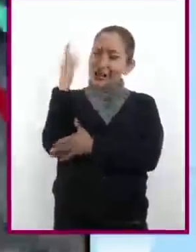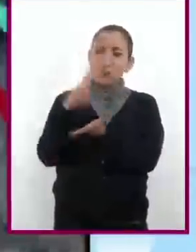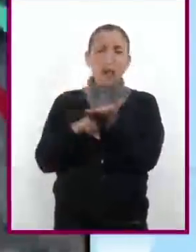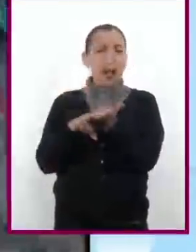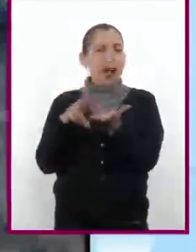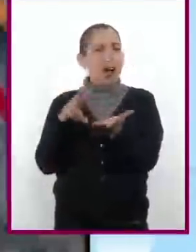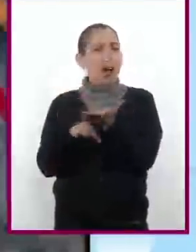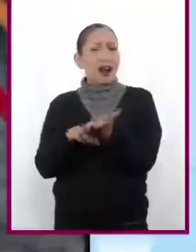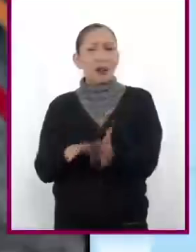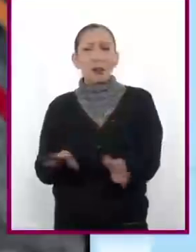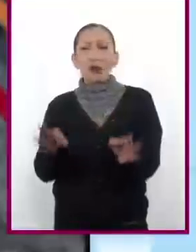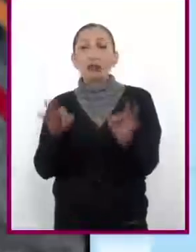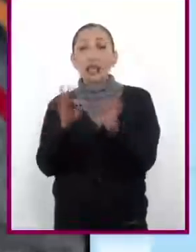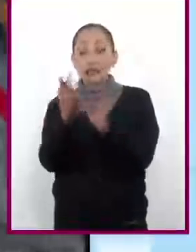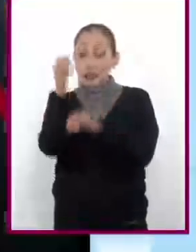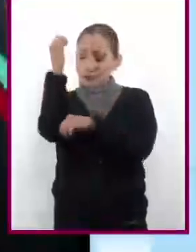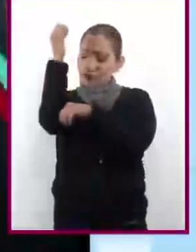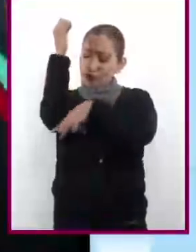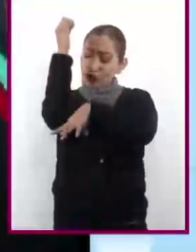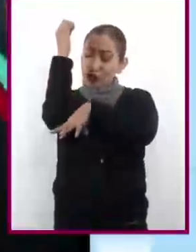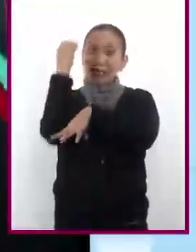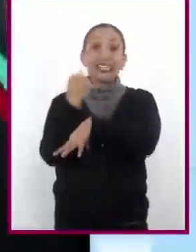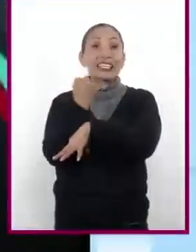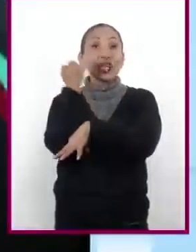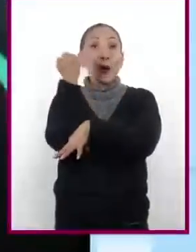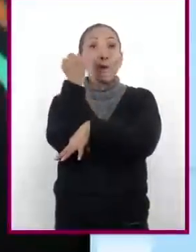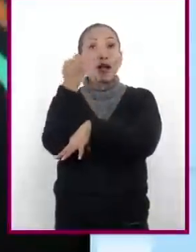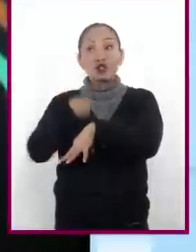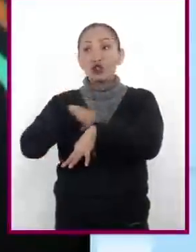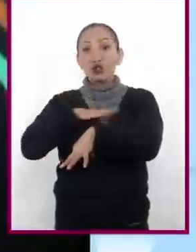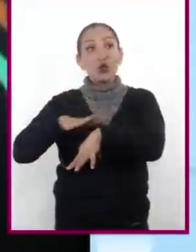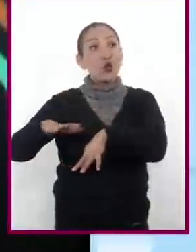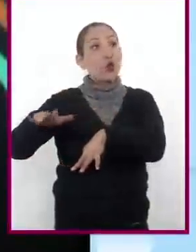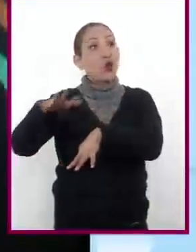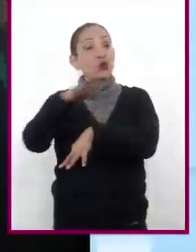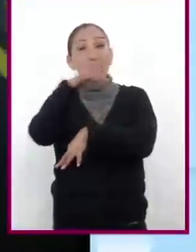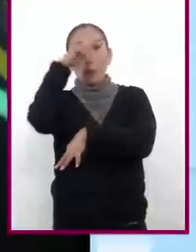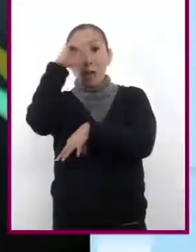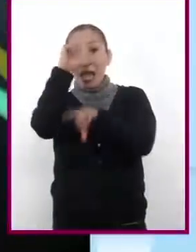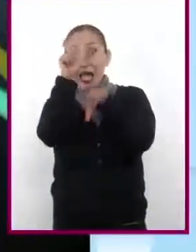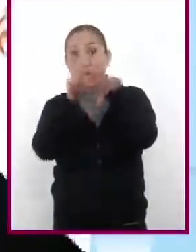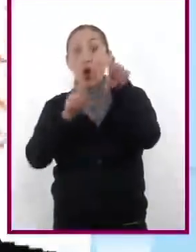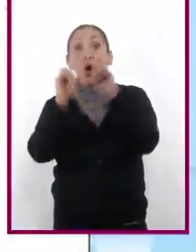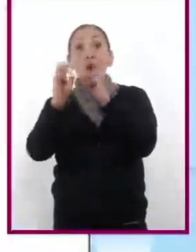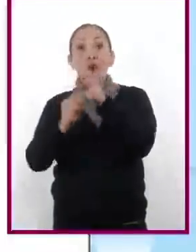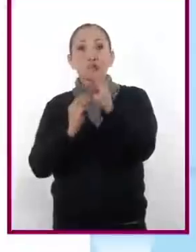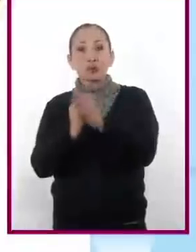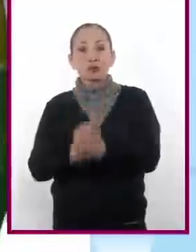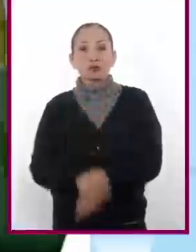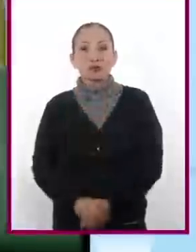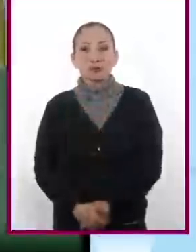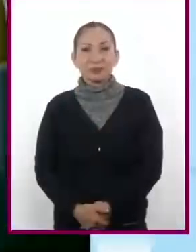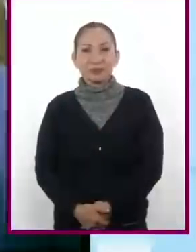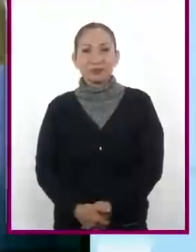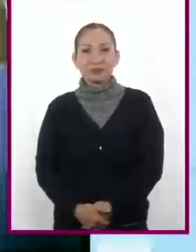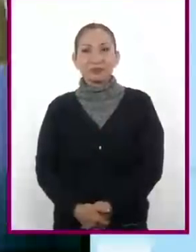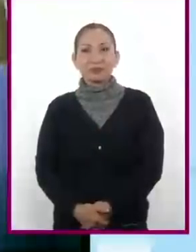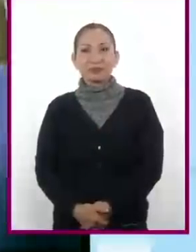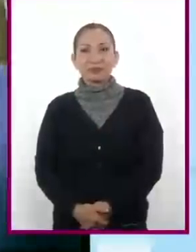tan importante que las raíces son los idiomas que hablamos en todo México o en el mundo.